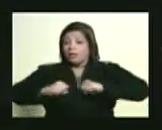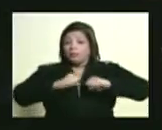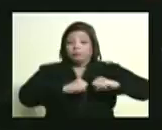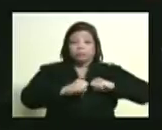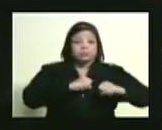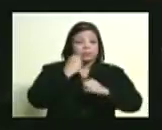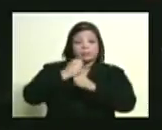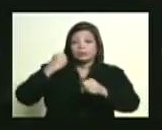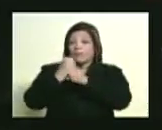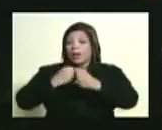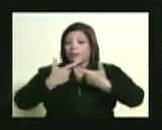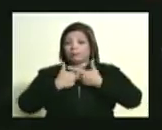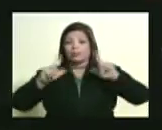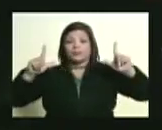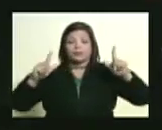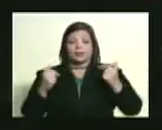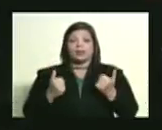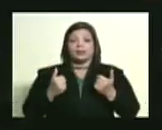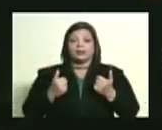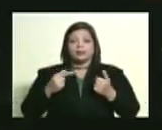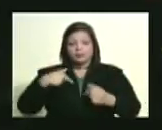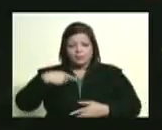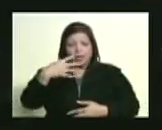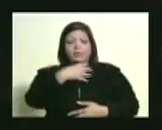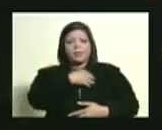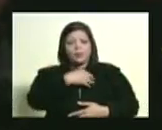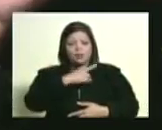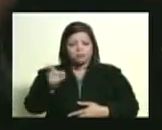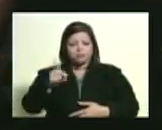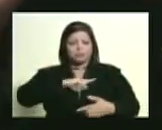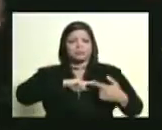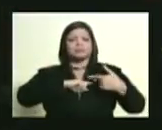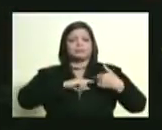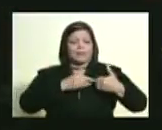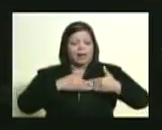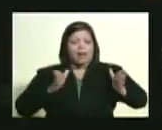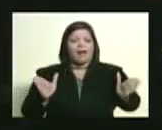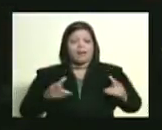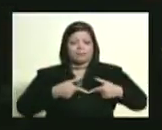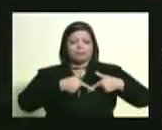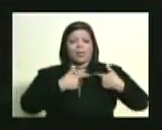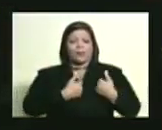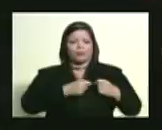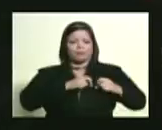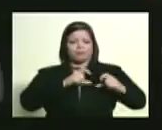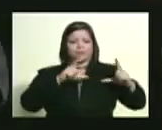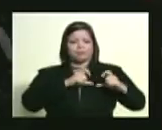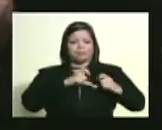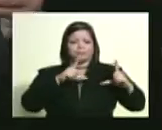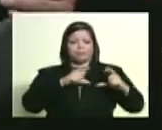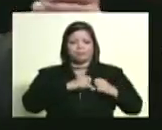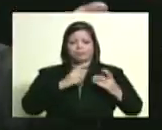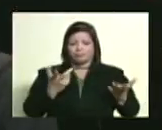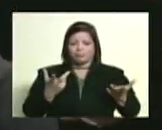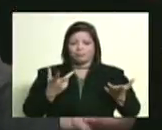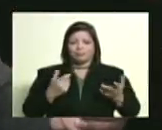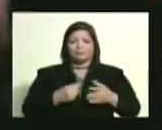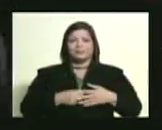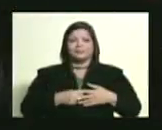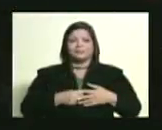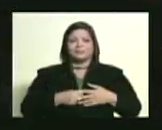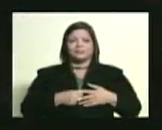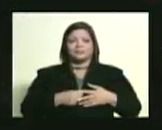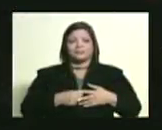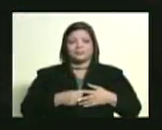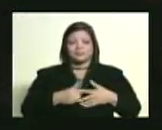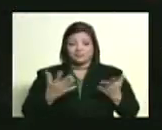libertadoras o libertarias, anduvo abierto al amor, pues. Y a pesar luchando que perdió, por la libertad de amar profundamente.